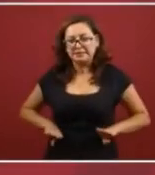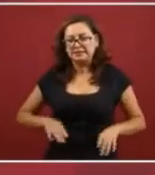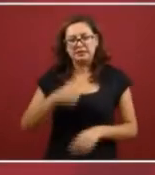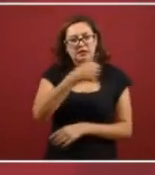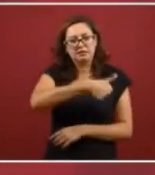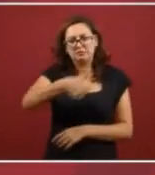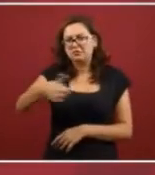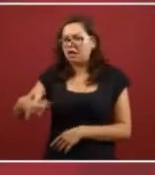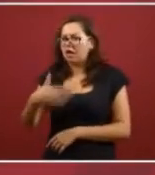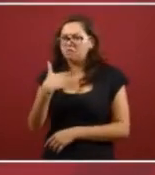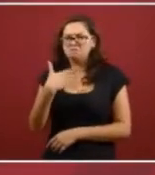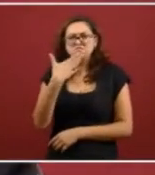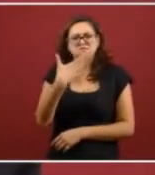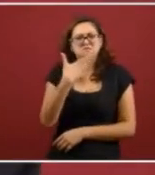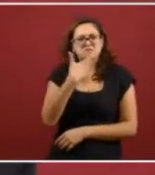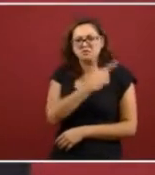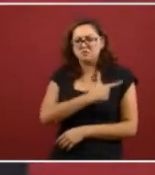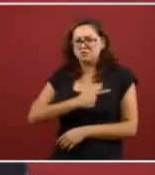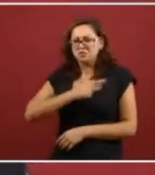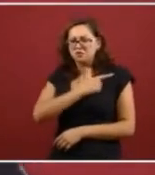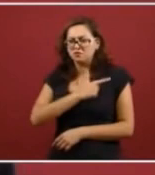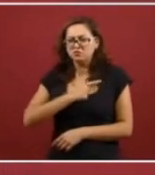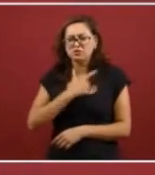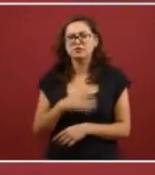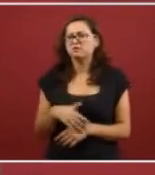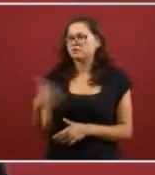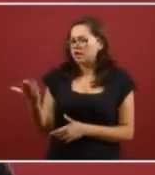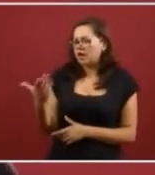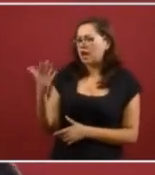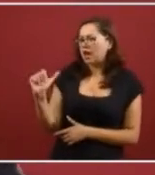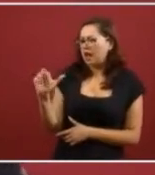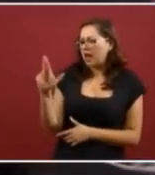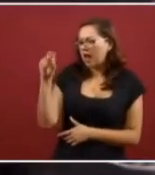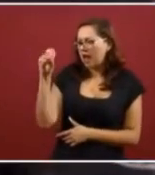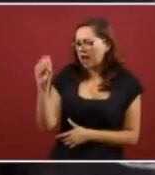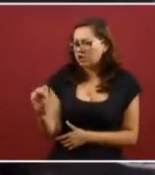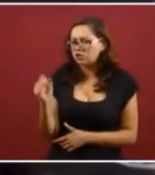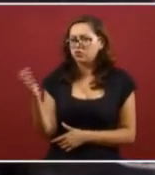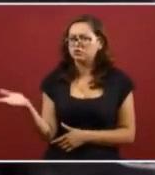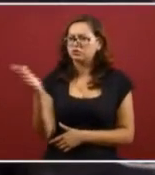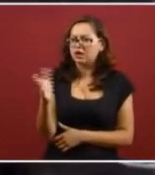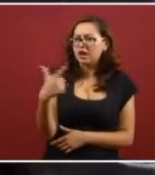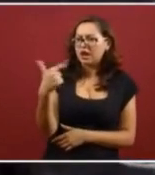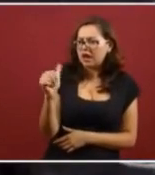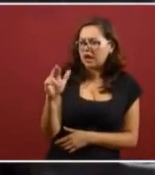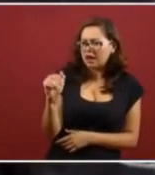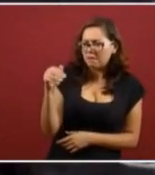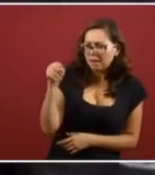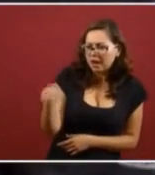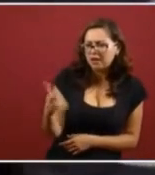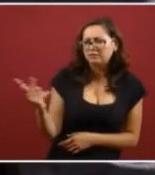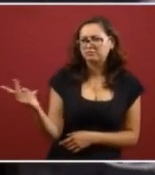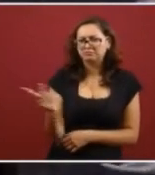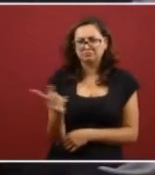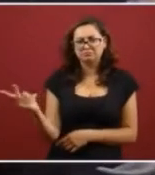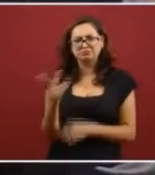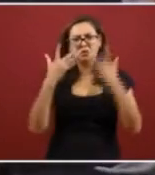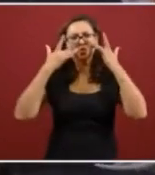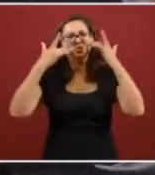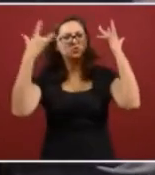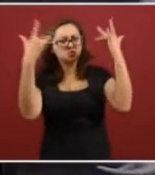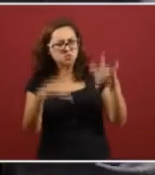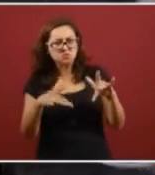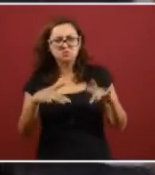I celebrate that very much. En Carlos. In Carlos. En Germán. In Germán. El decir